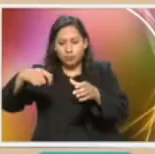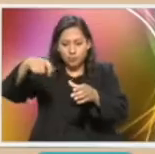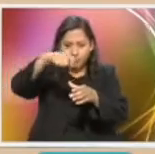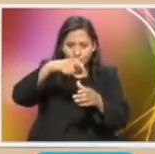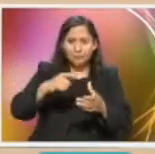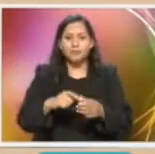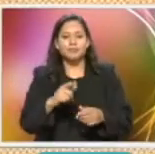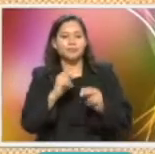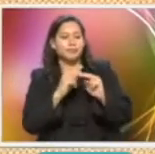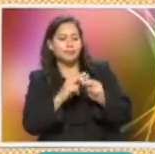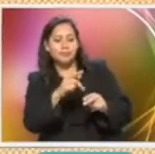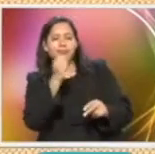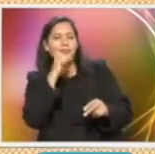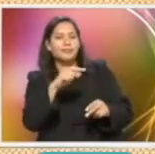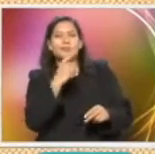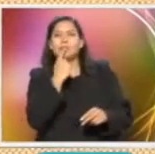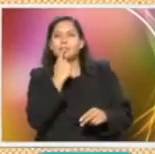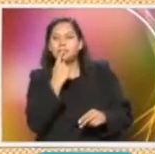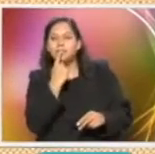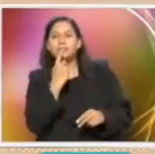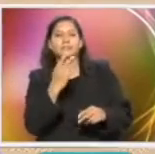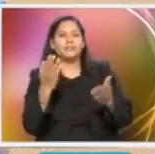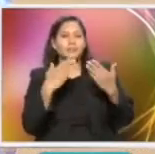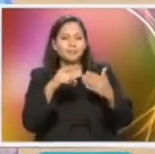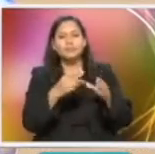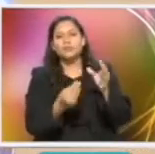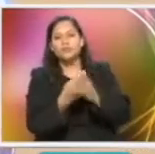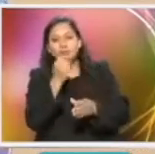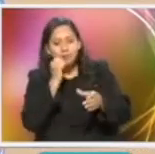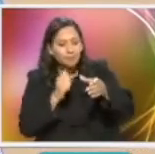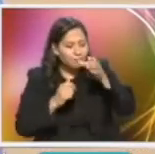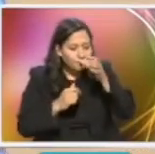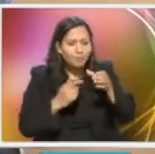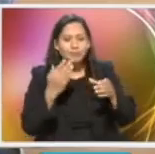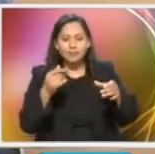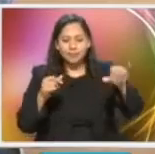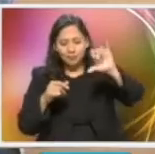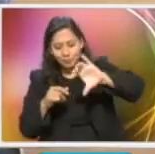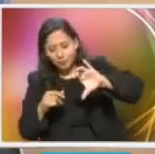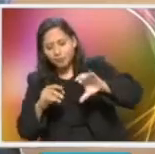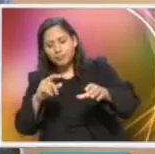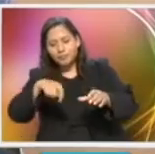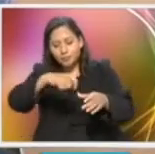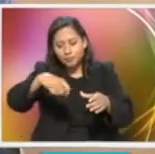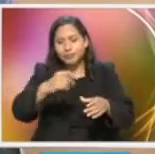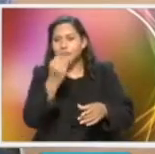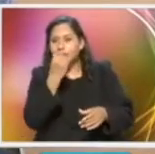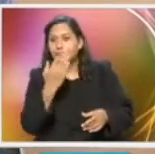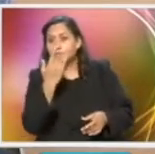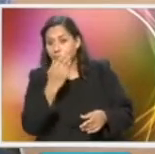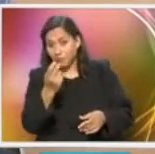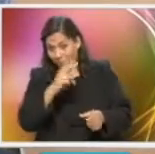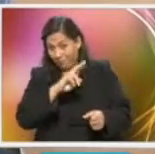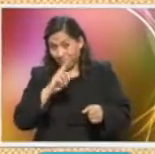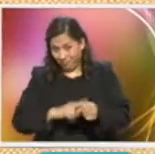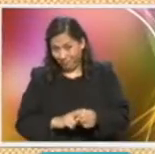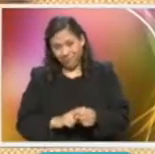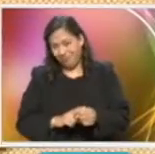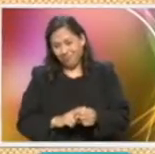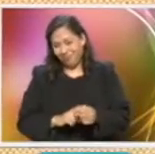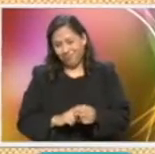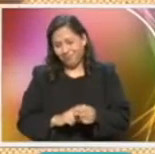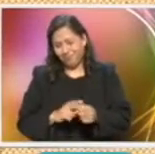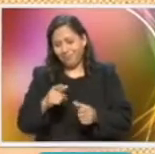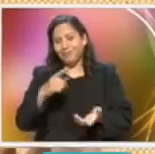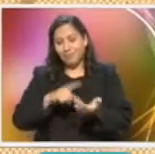a estar crocante y siempre va a estar fresco y siempre va a tener un olor y un sabor rico y una textura. Bueno, eso no es natural. No. Y eso